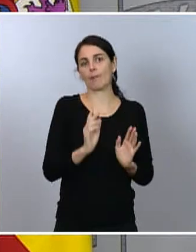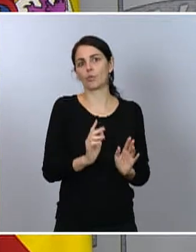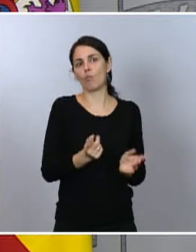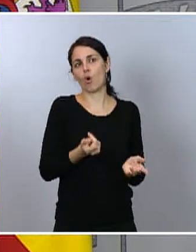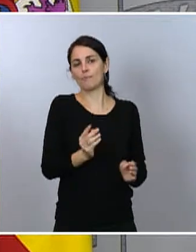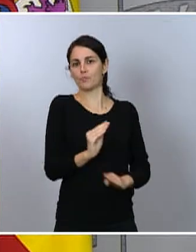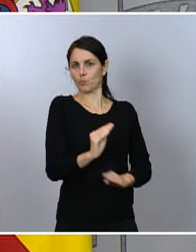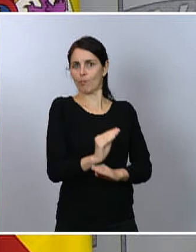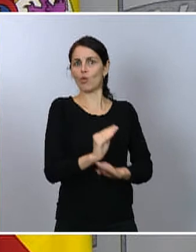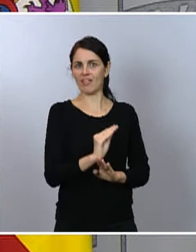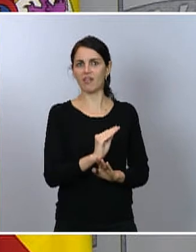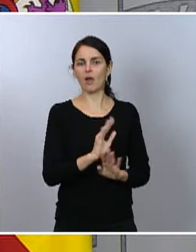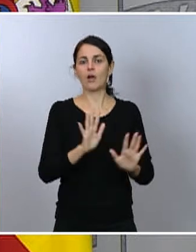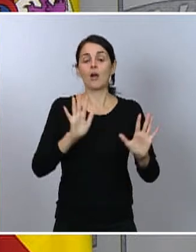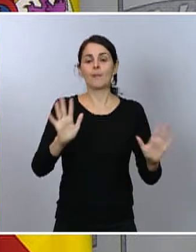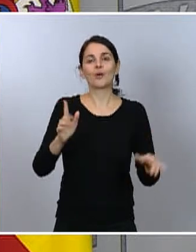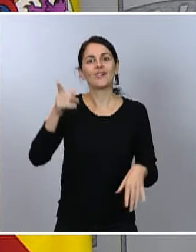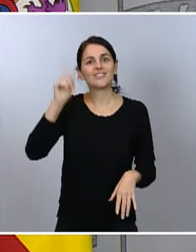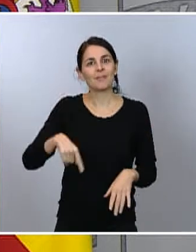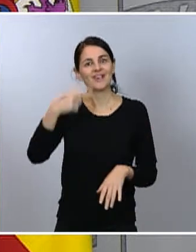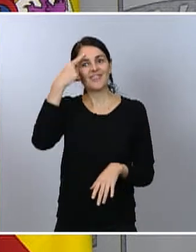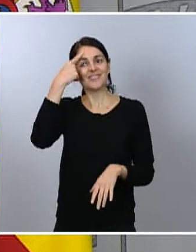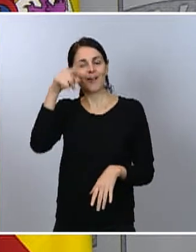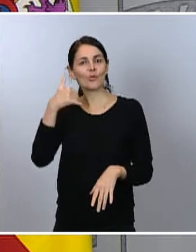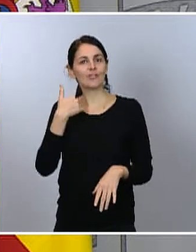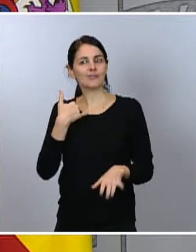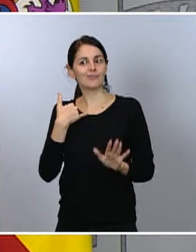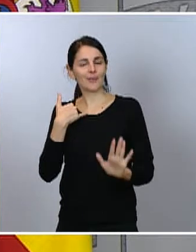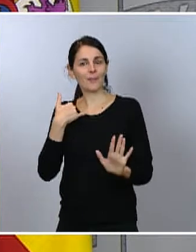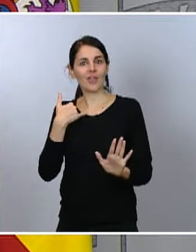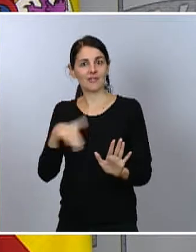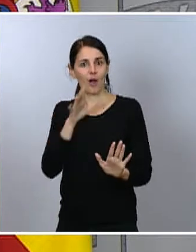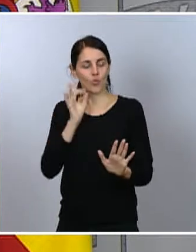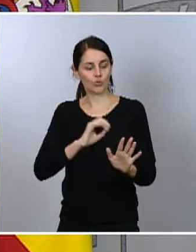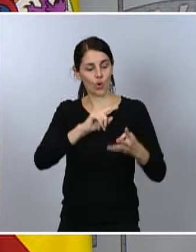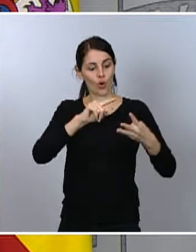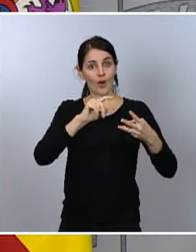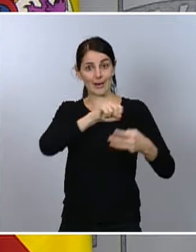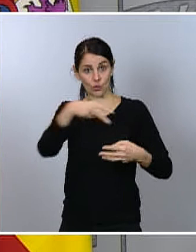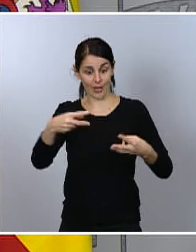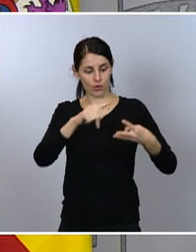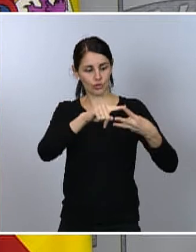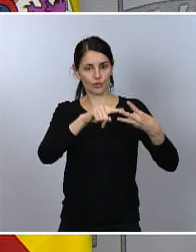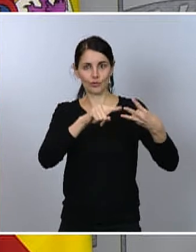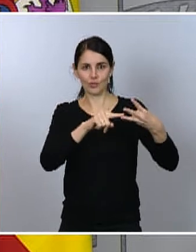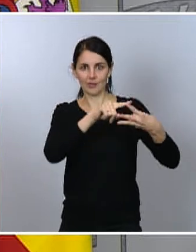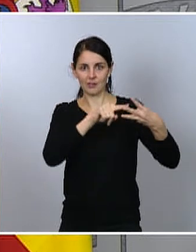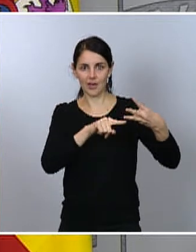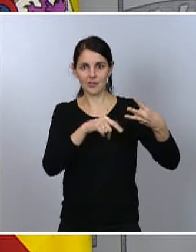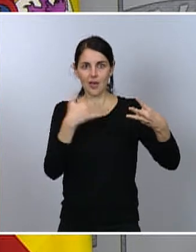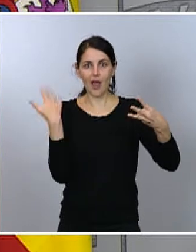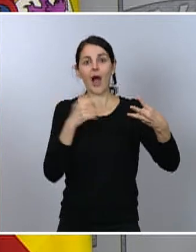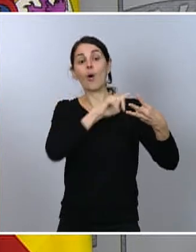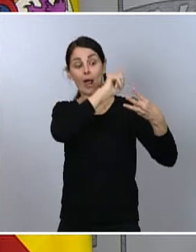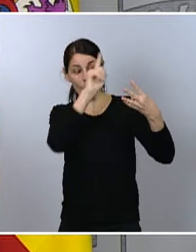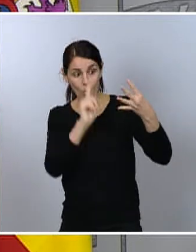conocimiento previo de la gran concordancia que observamos cuando tuvimos los resultados de los estudios de laboratorio en las 3 rondas anteriores. Cuando